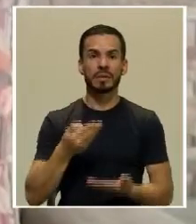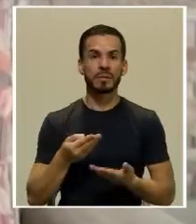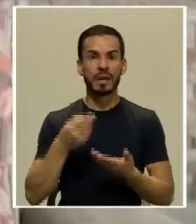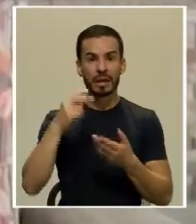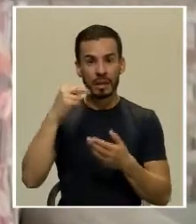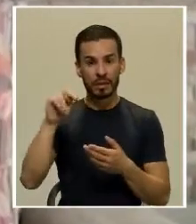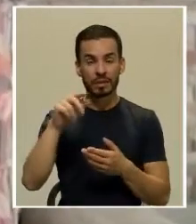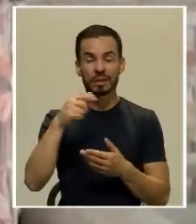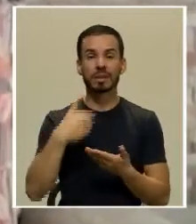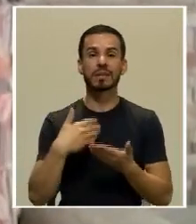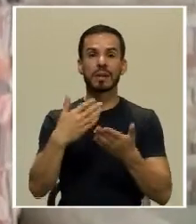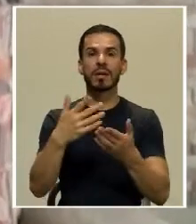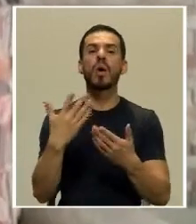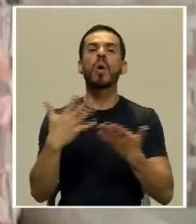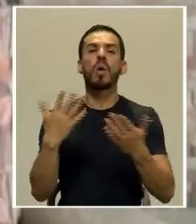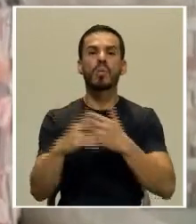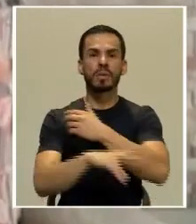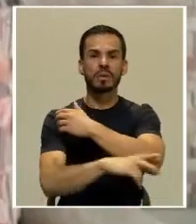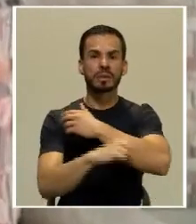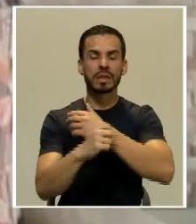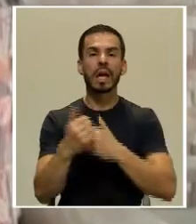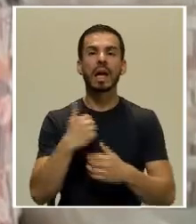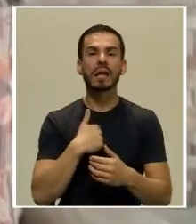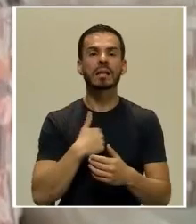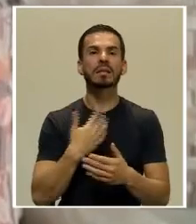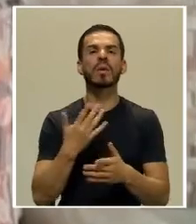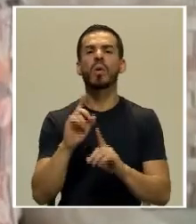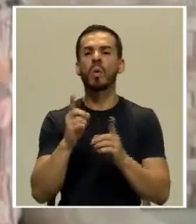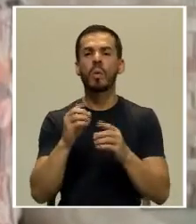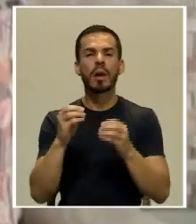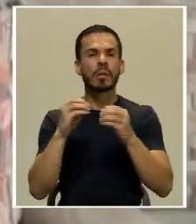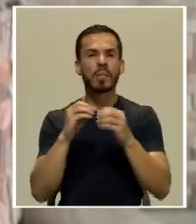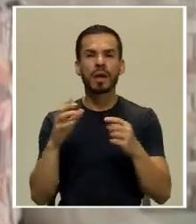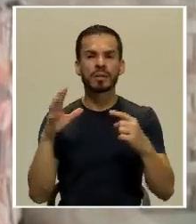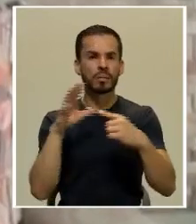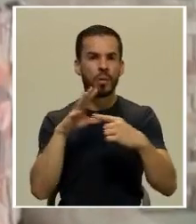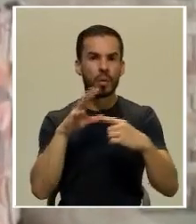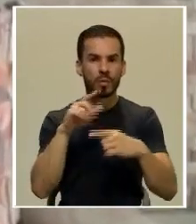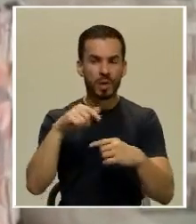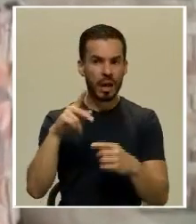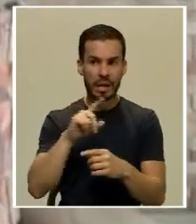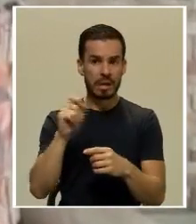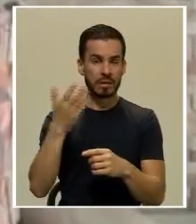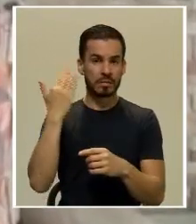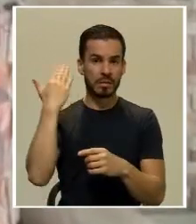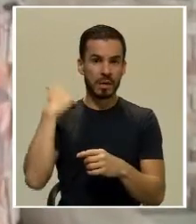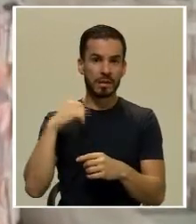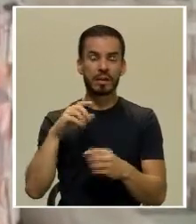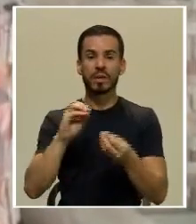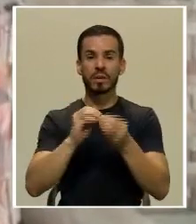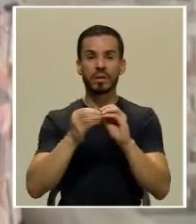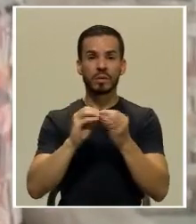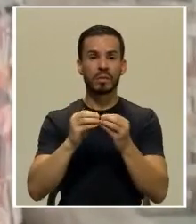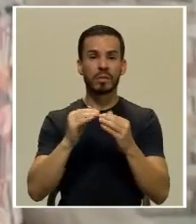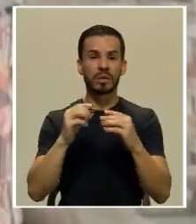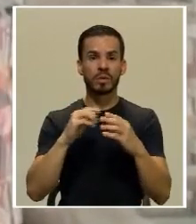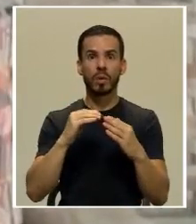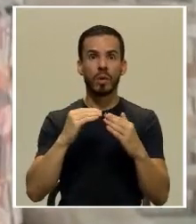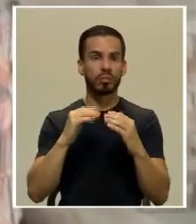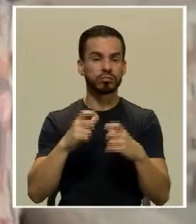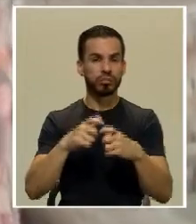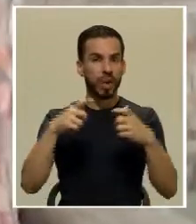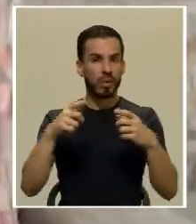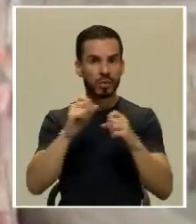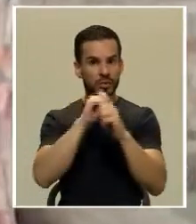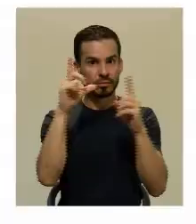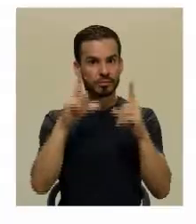entrega, hablaremos de los timos que existen, cuáles han sido los más populares en los últimos meses y las cifras con aumentos